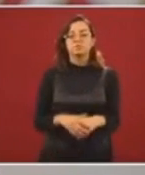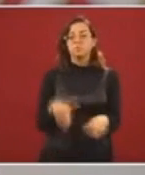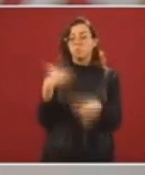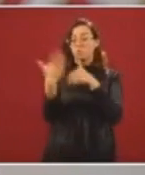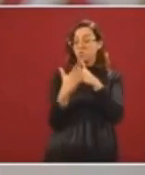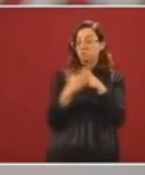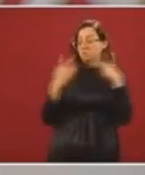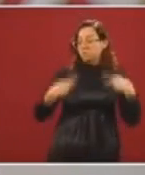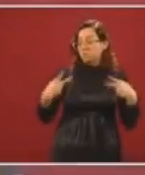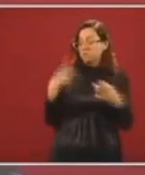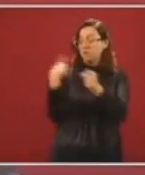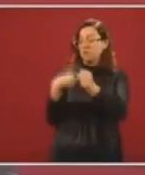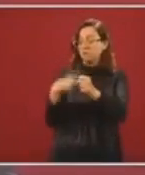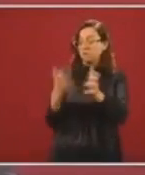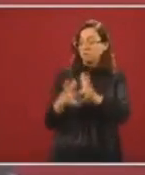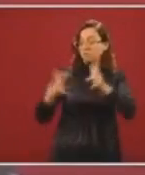a enfermos.